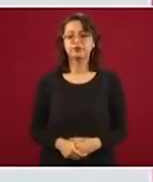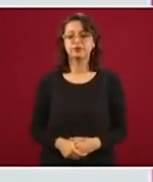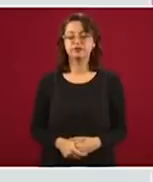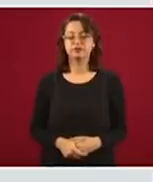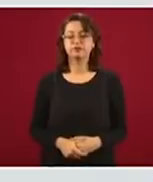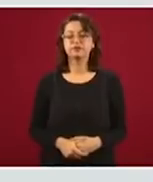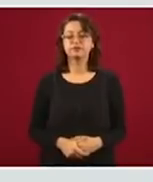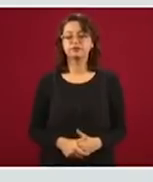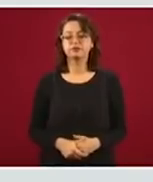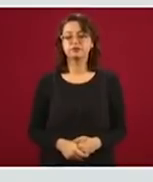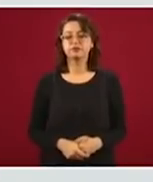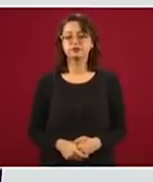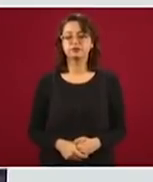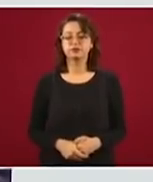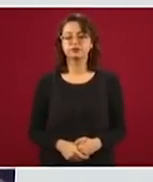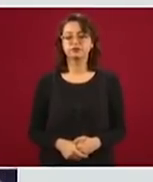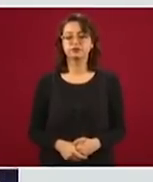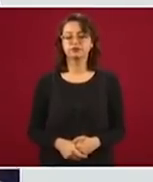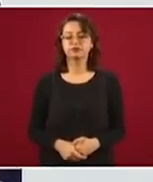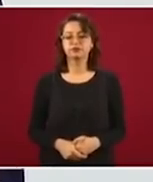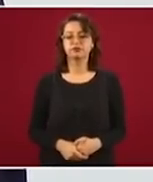Nada más es cosa de